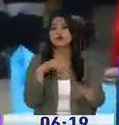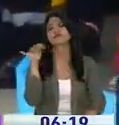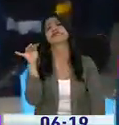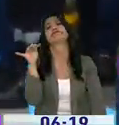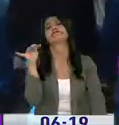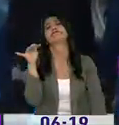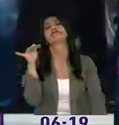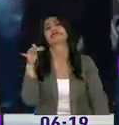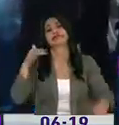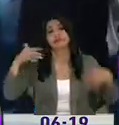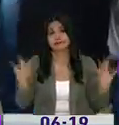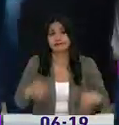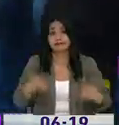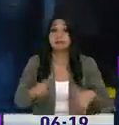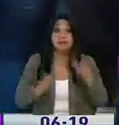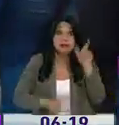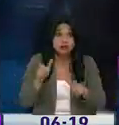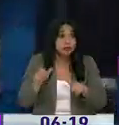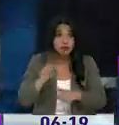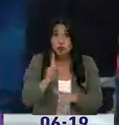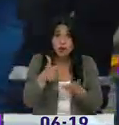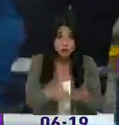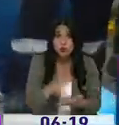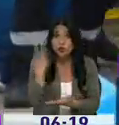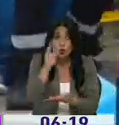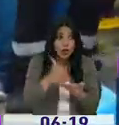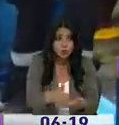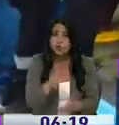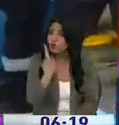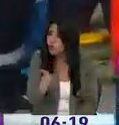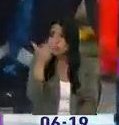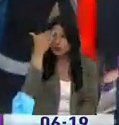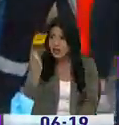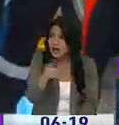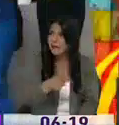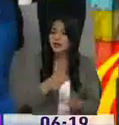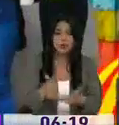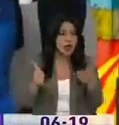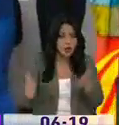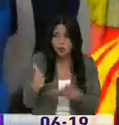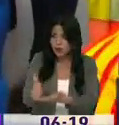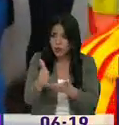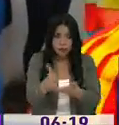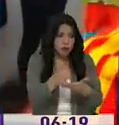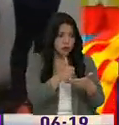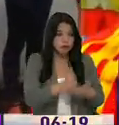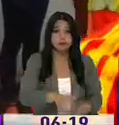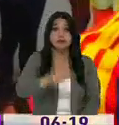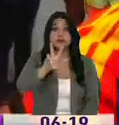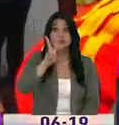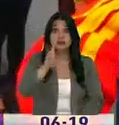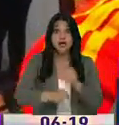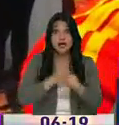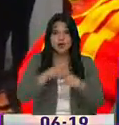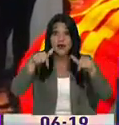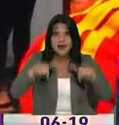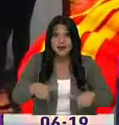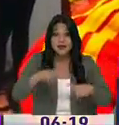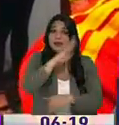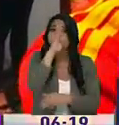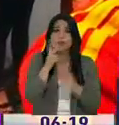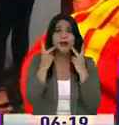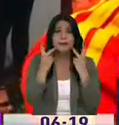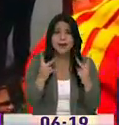Y todo el mundo me pedía que lo ayude y que lo ayude. Tú no sabías a quién ayudar. 32 años aquí, nunca he visto